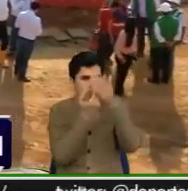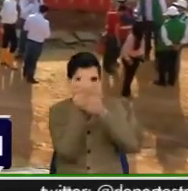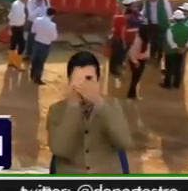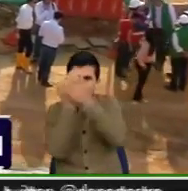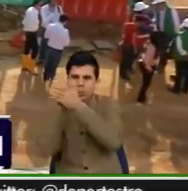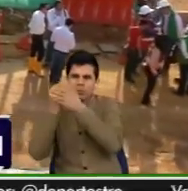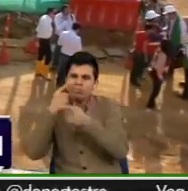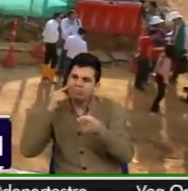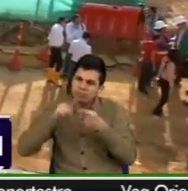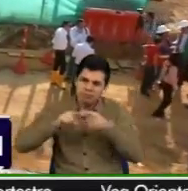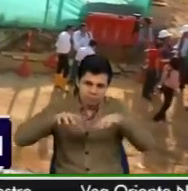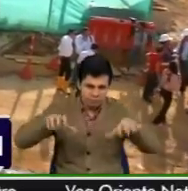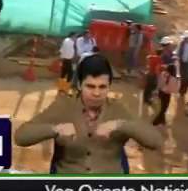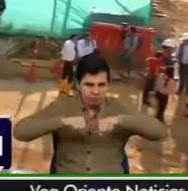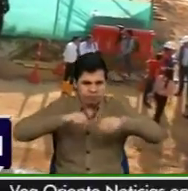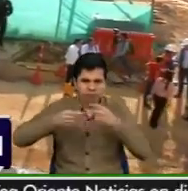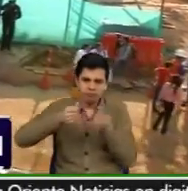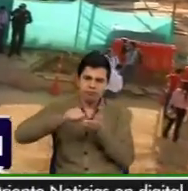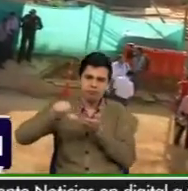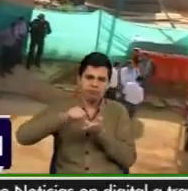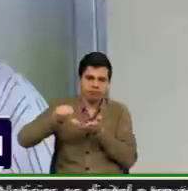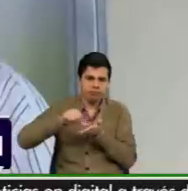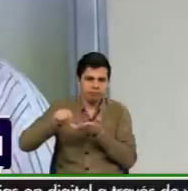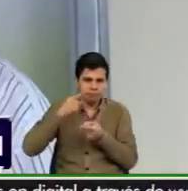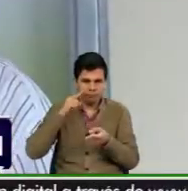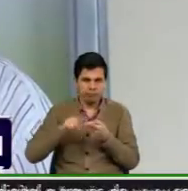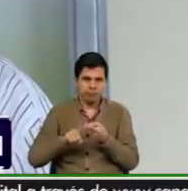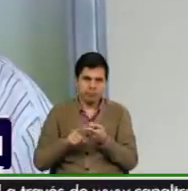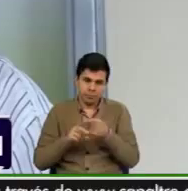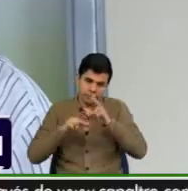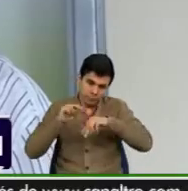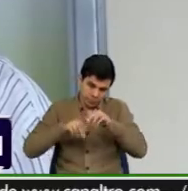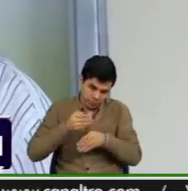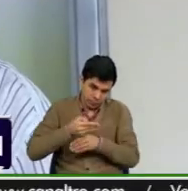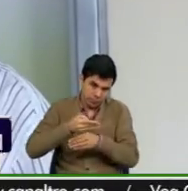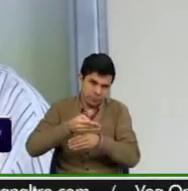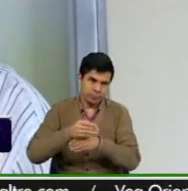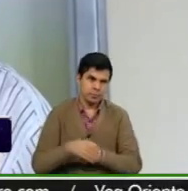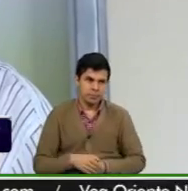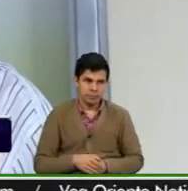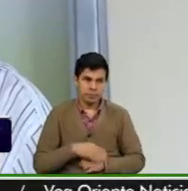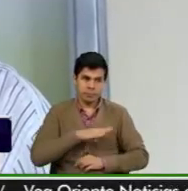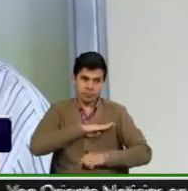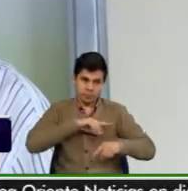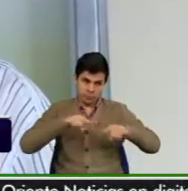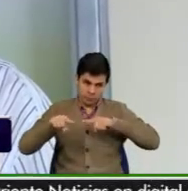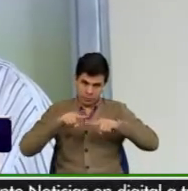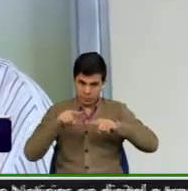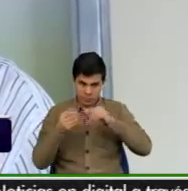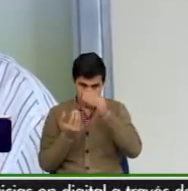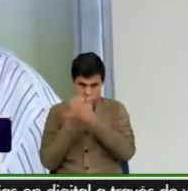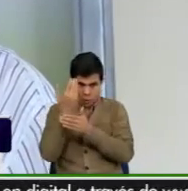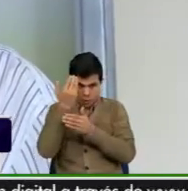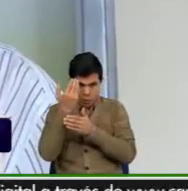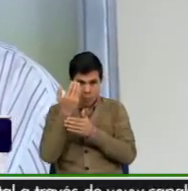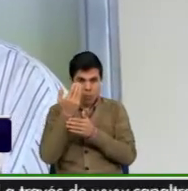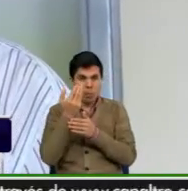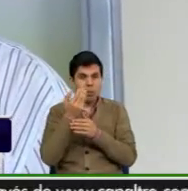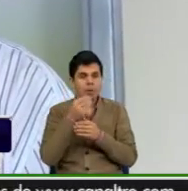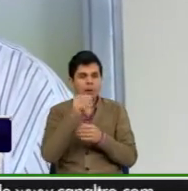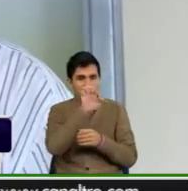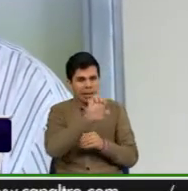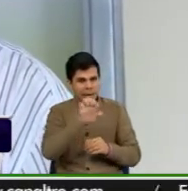quienes deberán asegurar recursos para su continuidad. El nuevo alcalde, cuando llegue el 1 de enero,